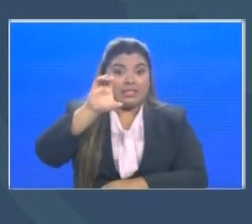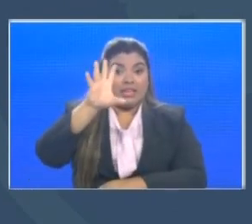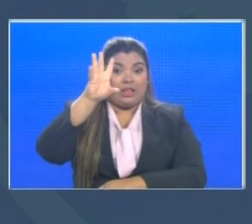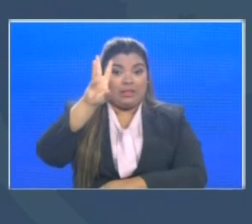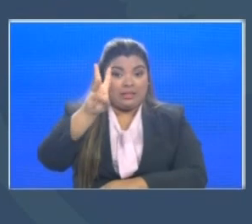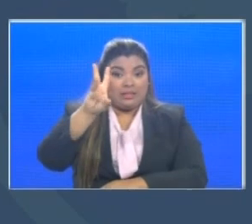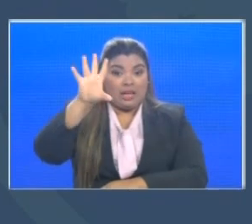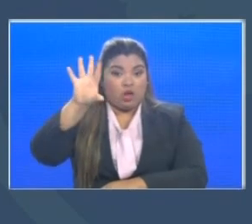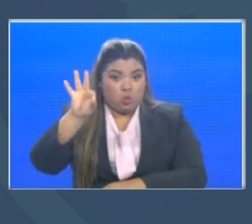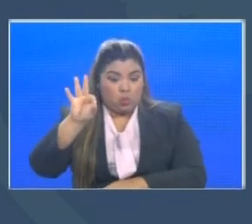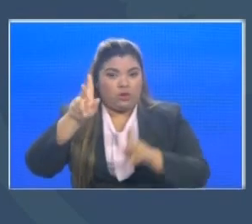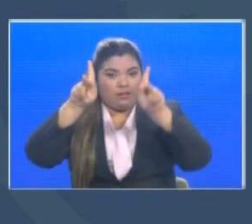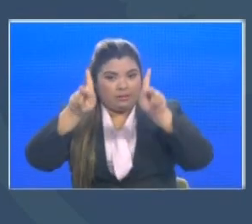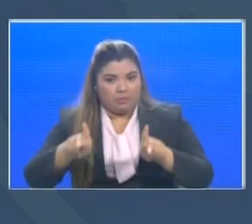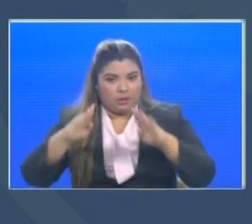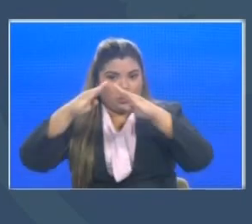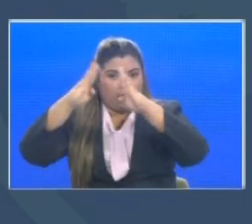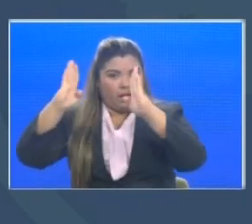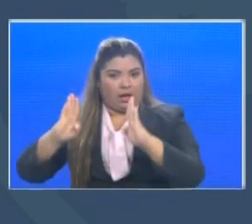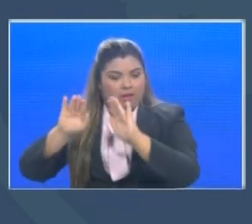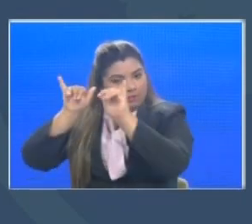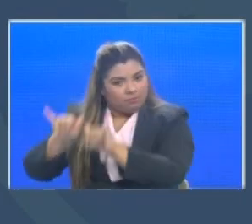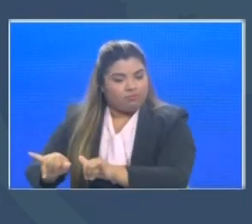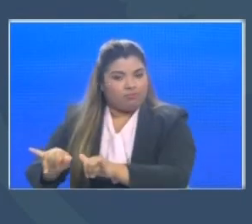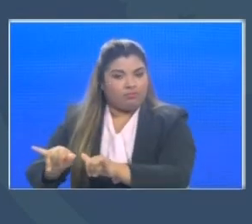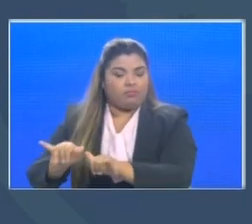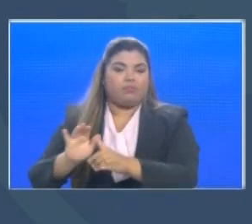969 y